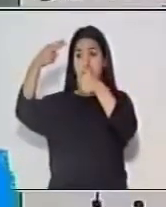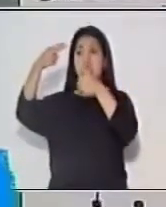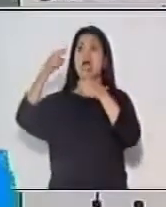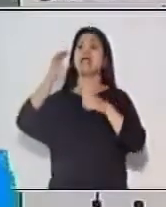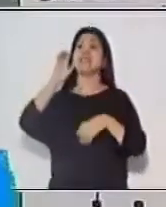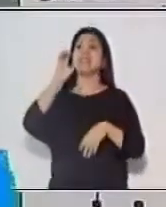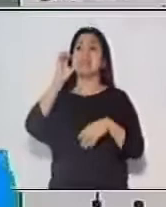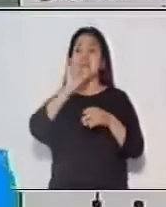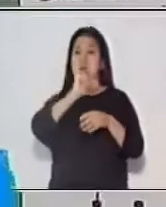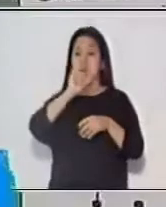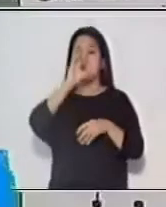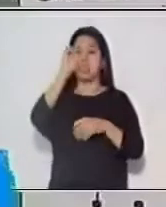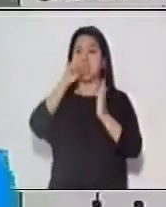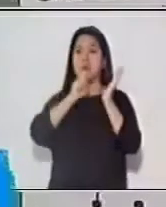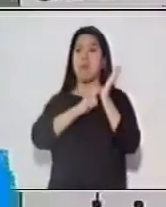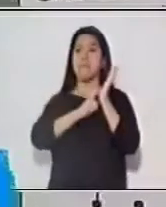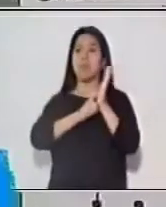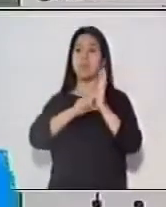0.61